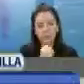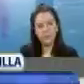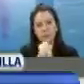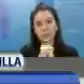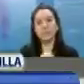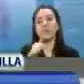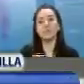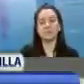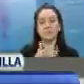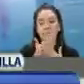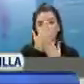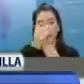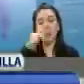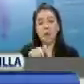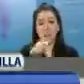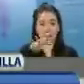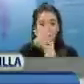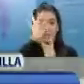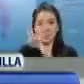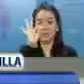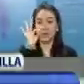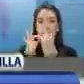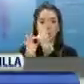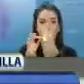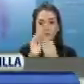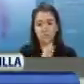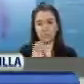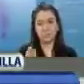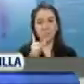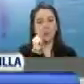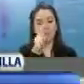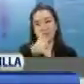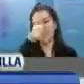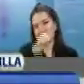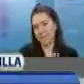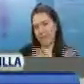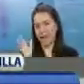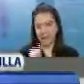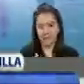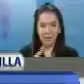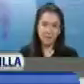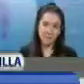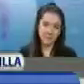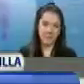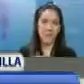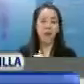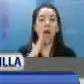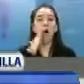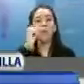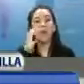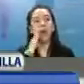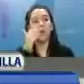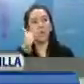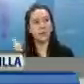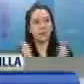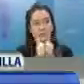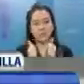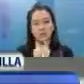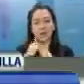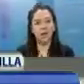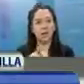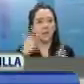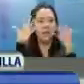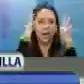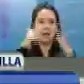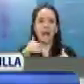lados, e hicieron con las autoridades mexicanas todo un proceso de identificación. Al tener aquí ya